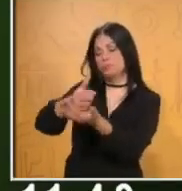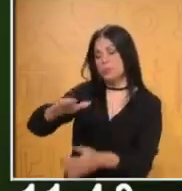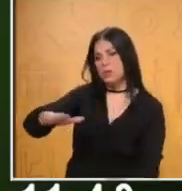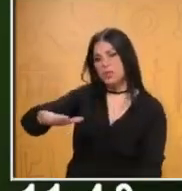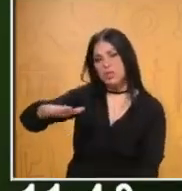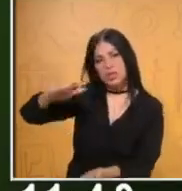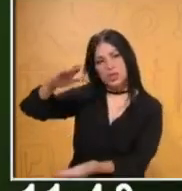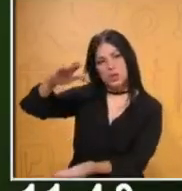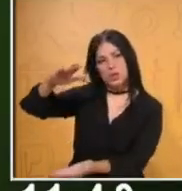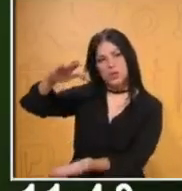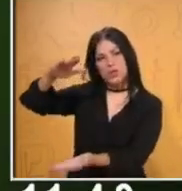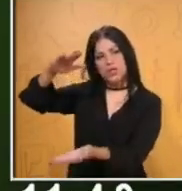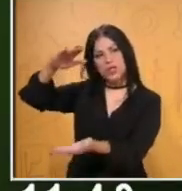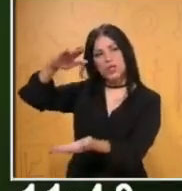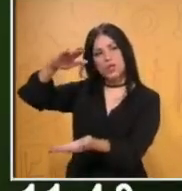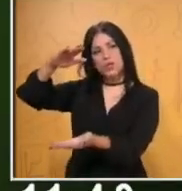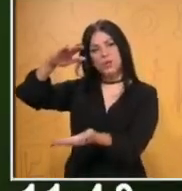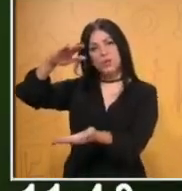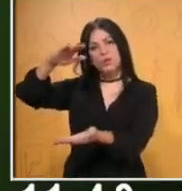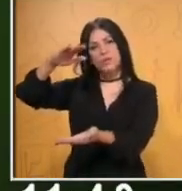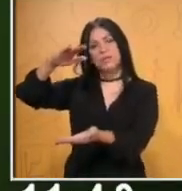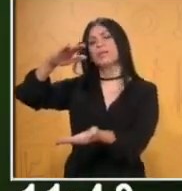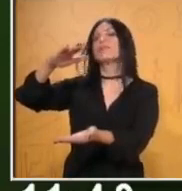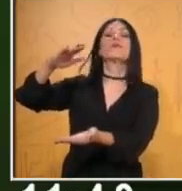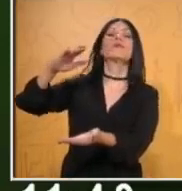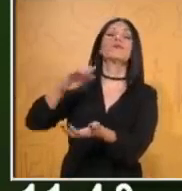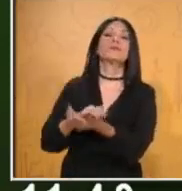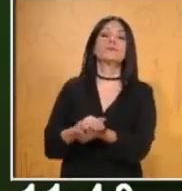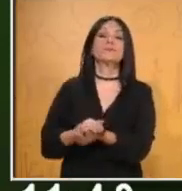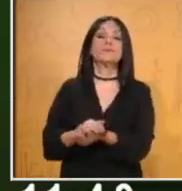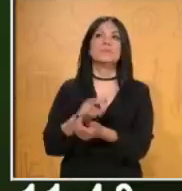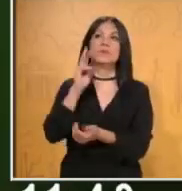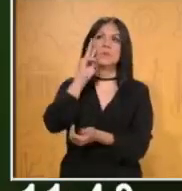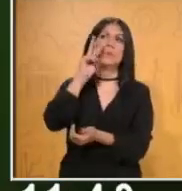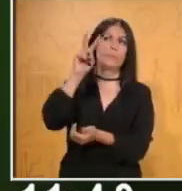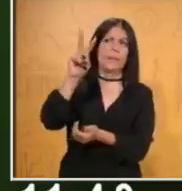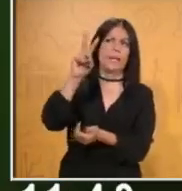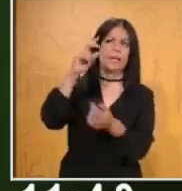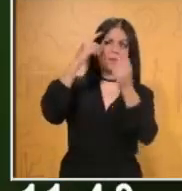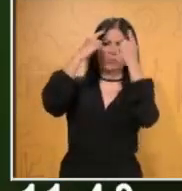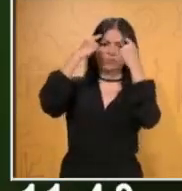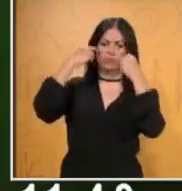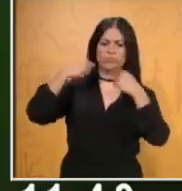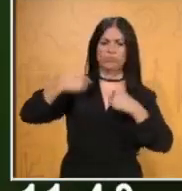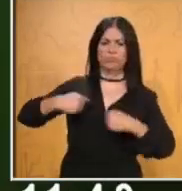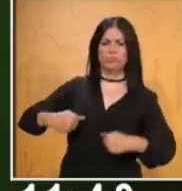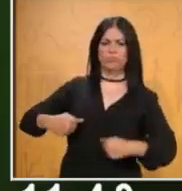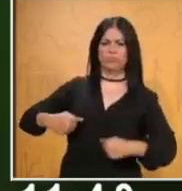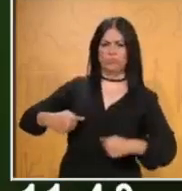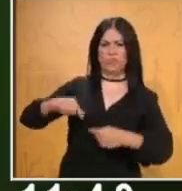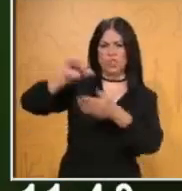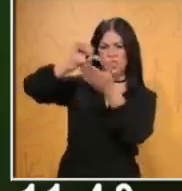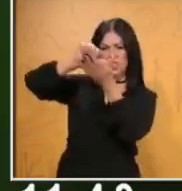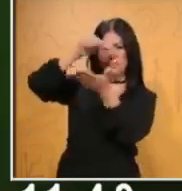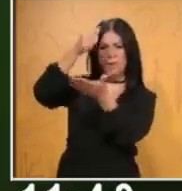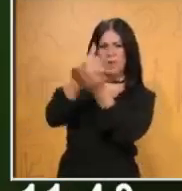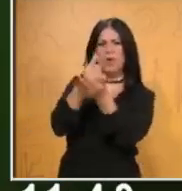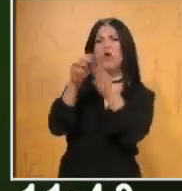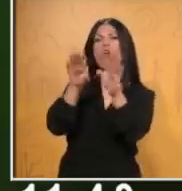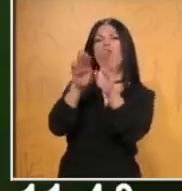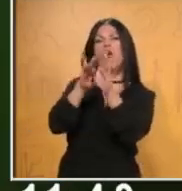descripción que vas a realizar, no solamente te vas a enfocar a los rasgos físicos del enano, como imaginas tú que era, también en